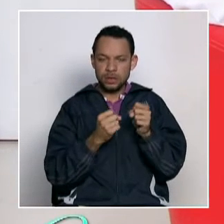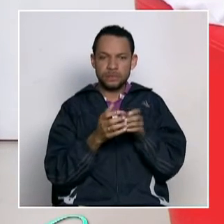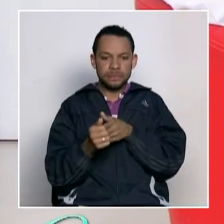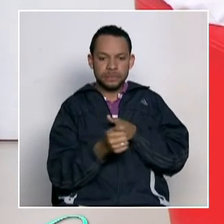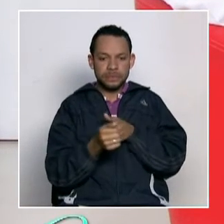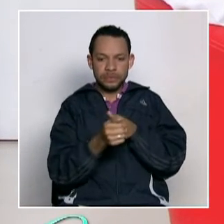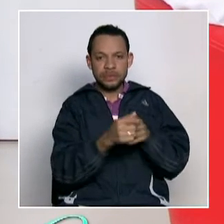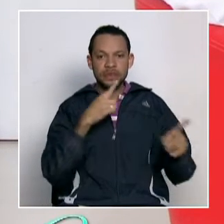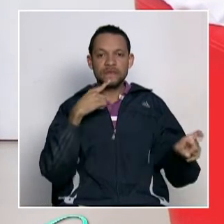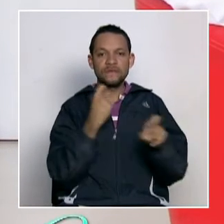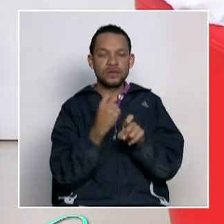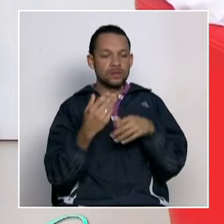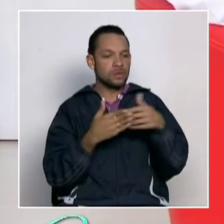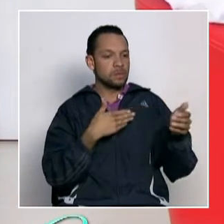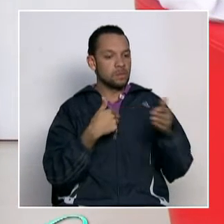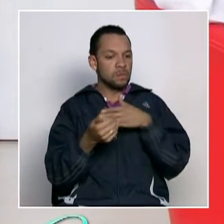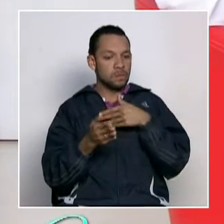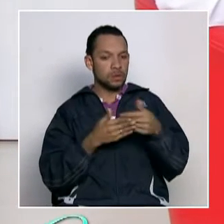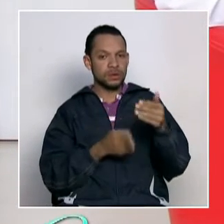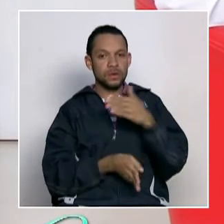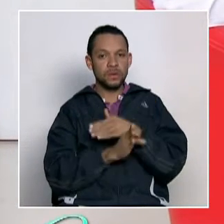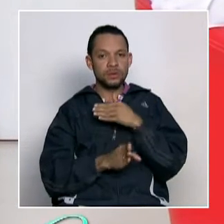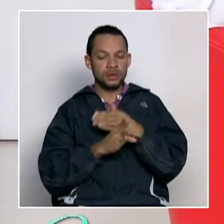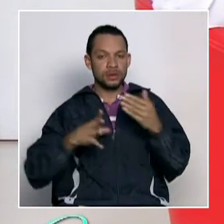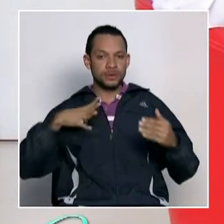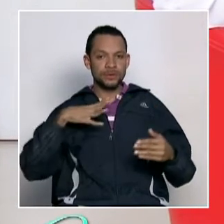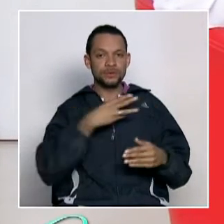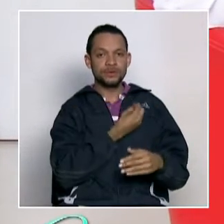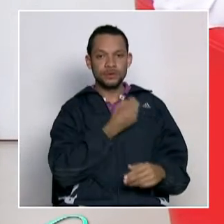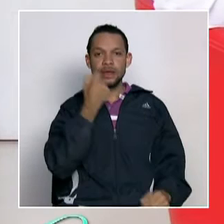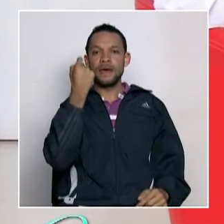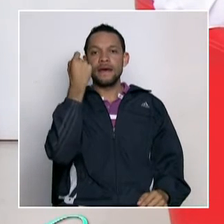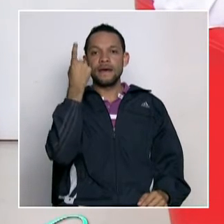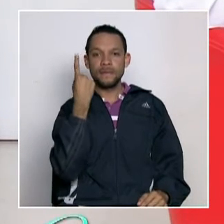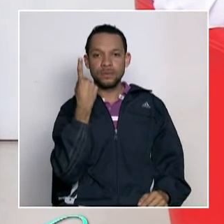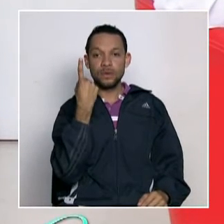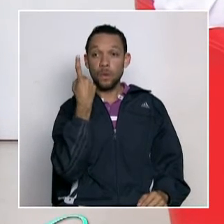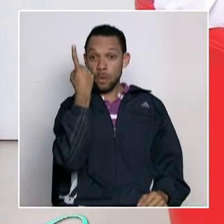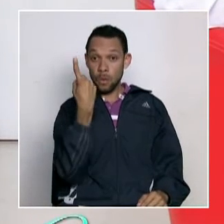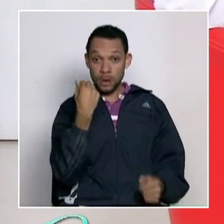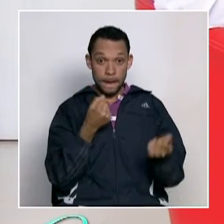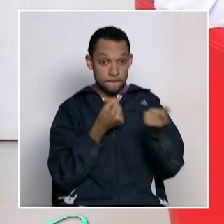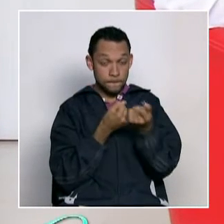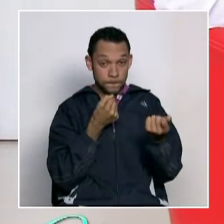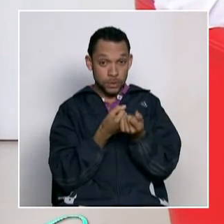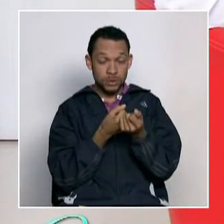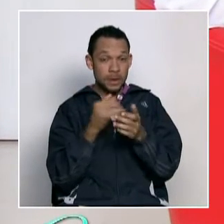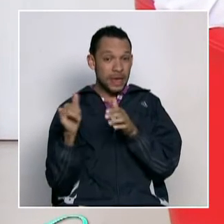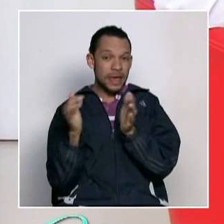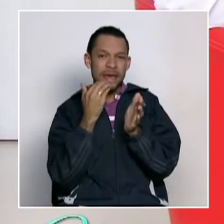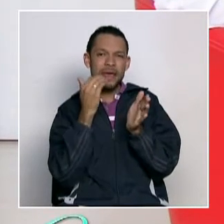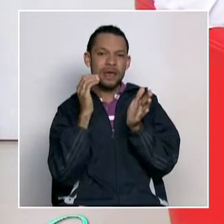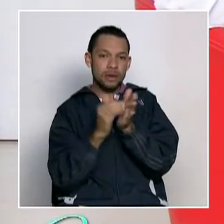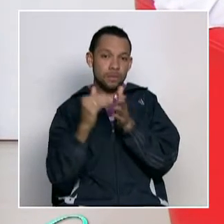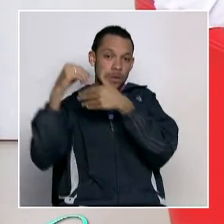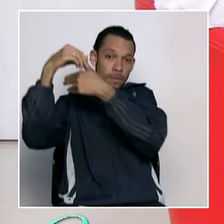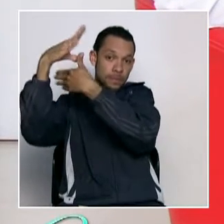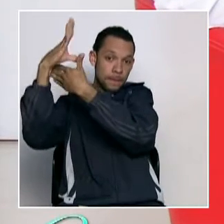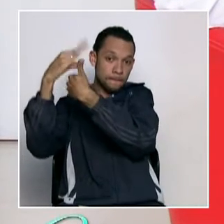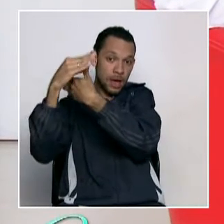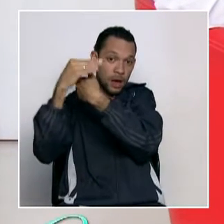en el diagnóstico. Y ahí es donde nosotros tenemos que entender que una sola golondrina no hace verano, que necesitamos un